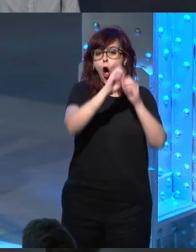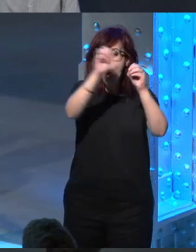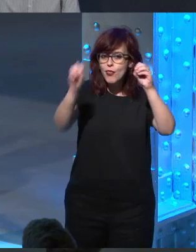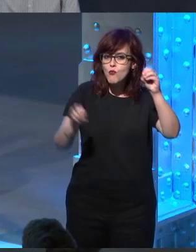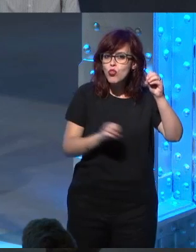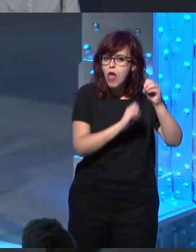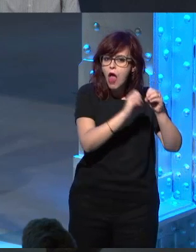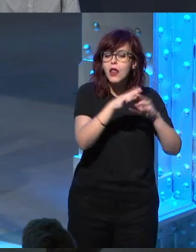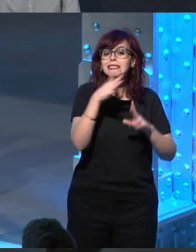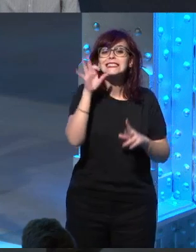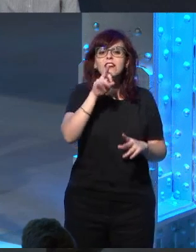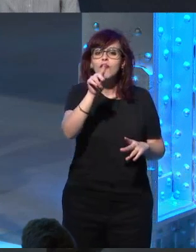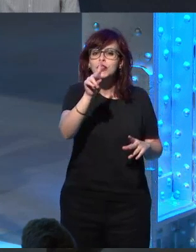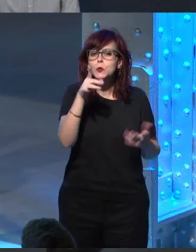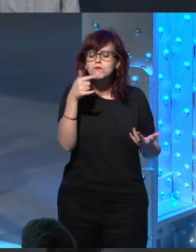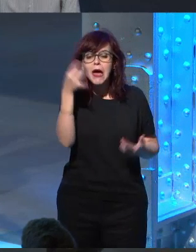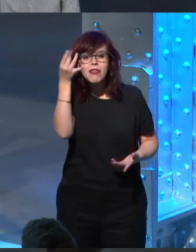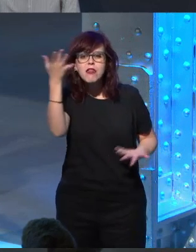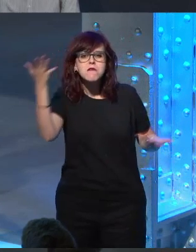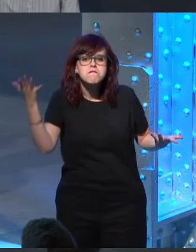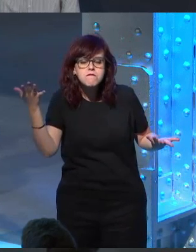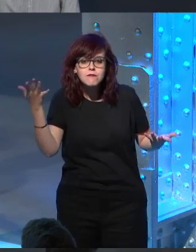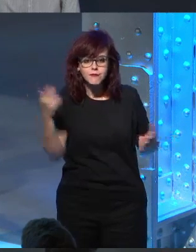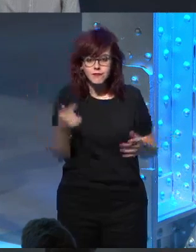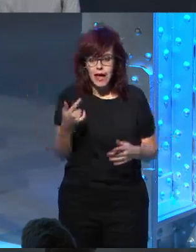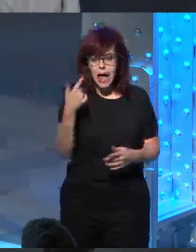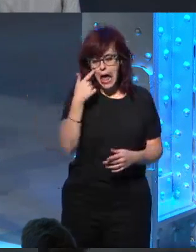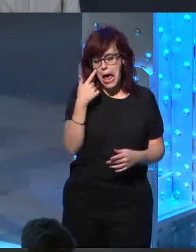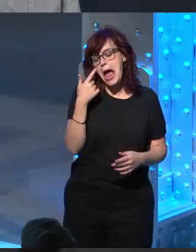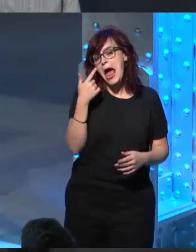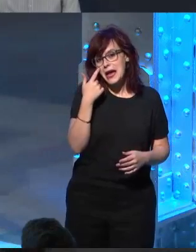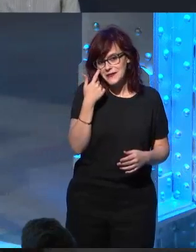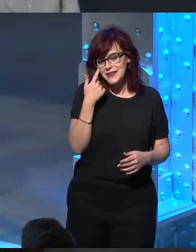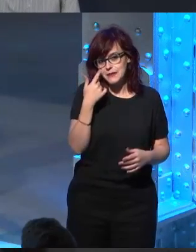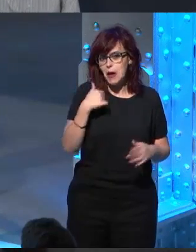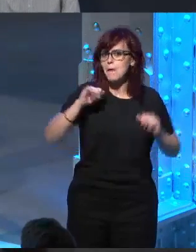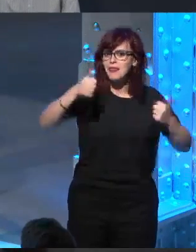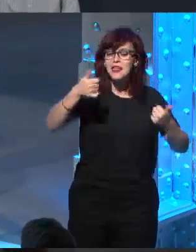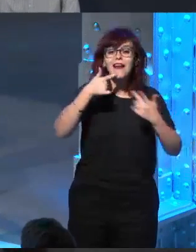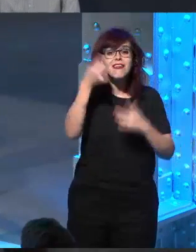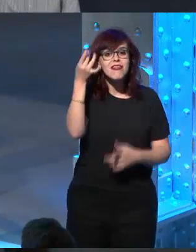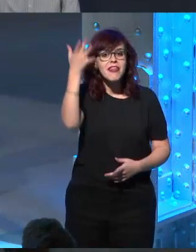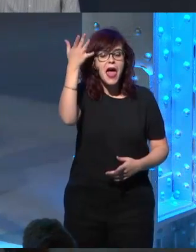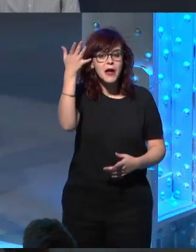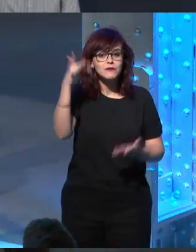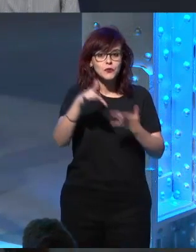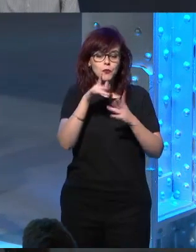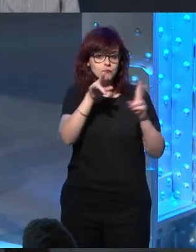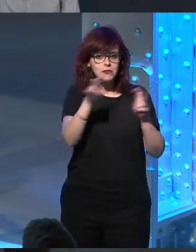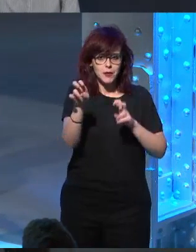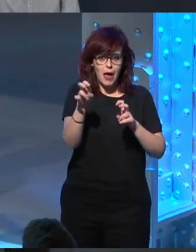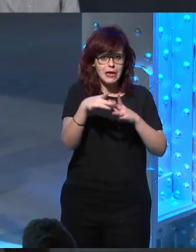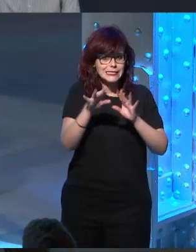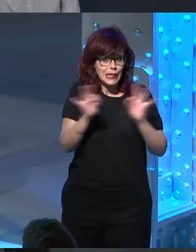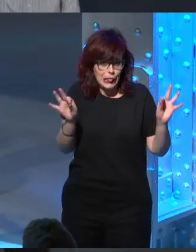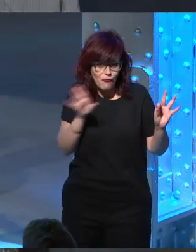XXI. Bueno, en definitiva, si me lanzo yo, venga. Venga, va. La idea surgió por una cuestión